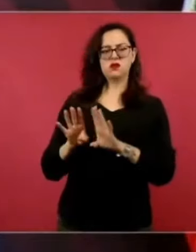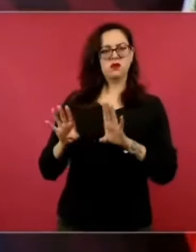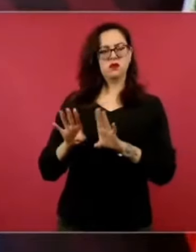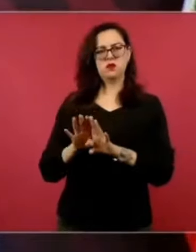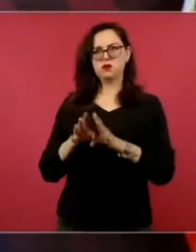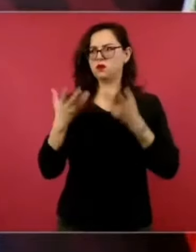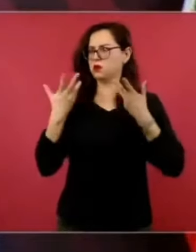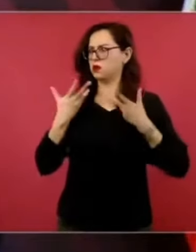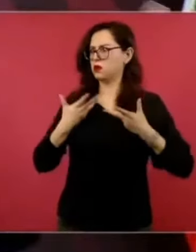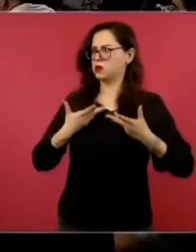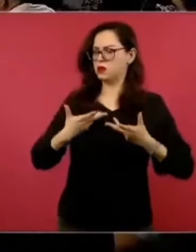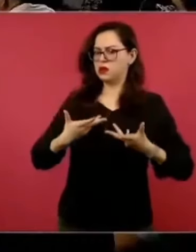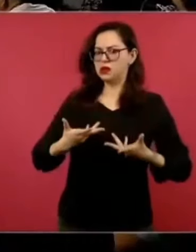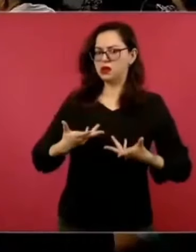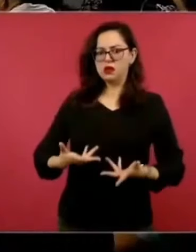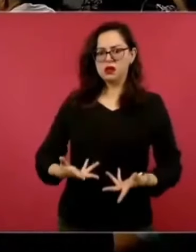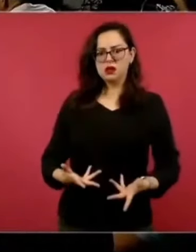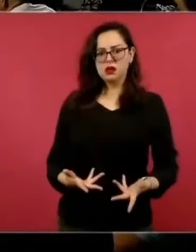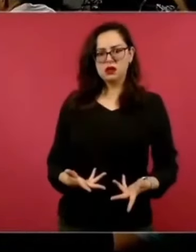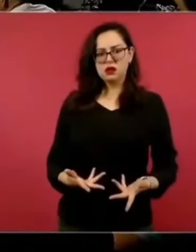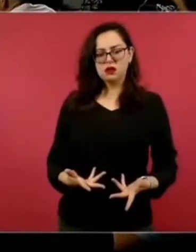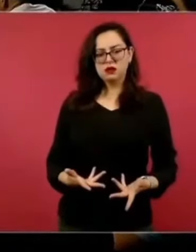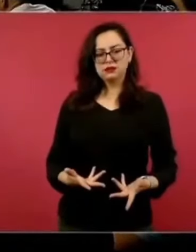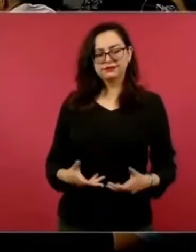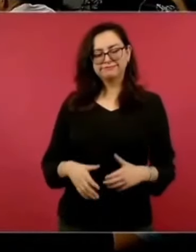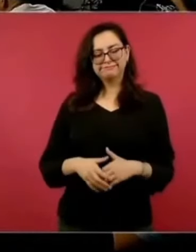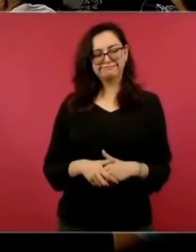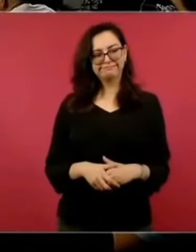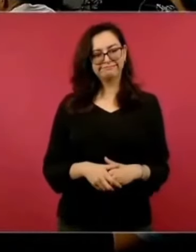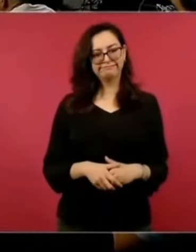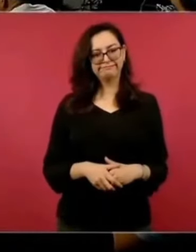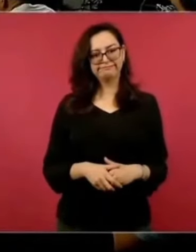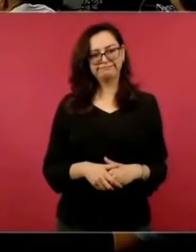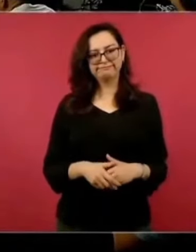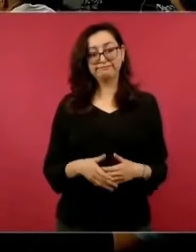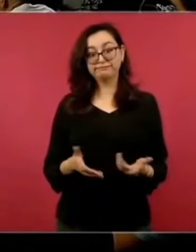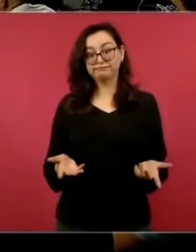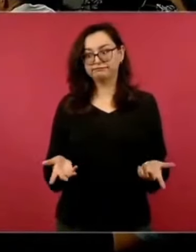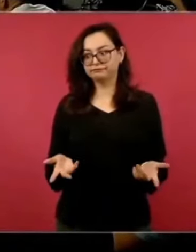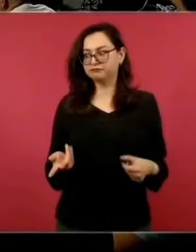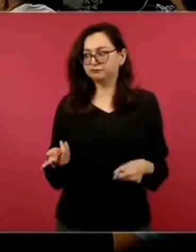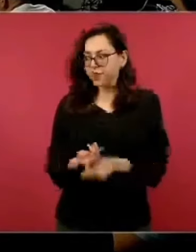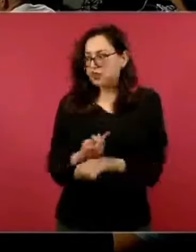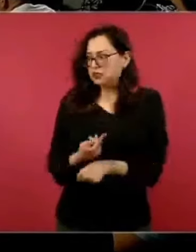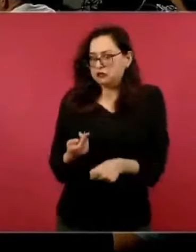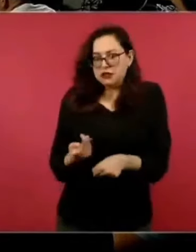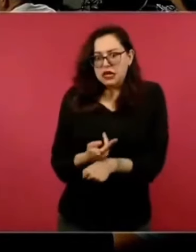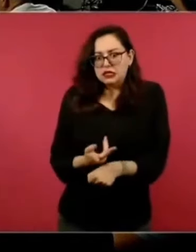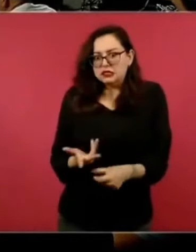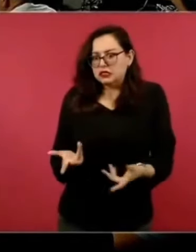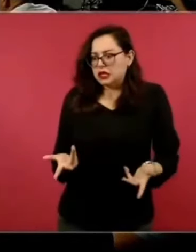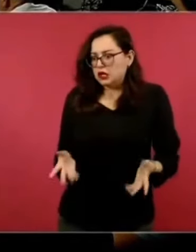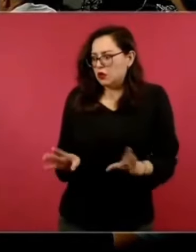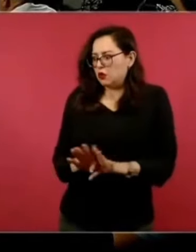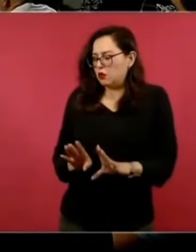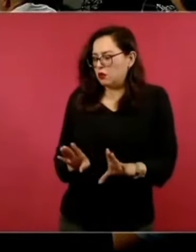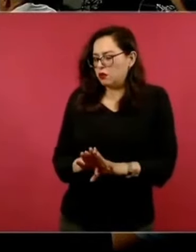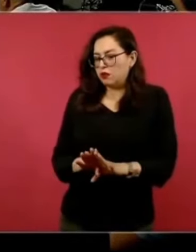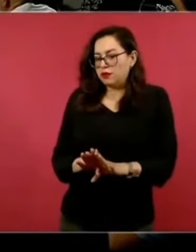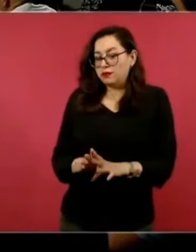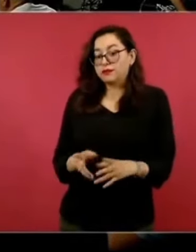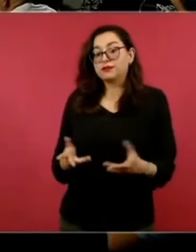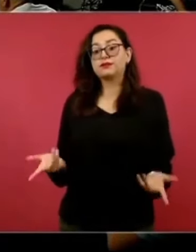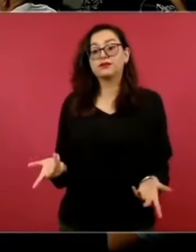domingo anterior dice Qué pasó porque en